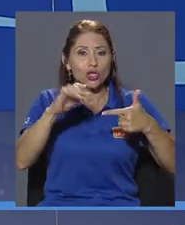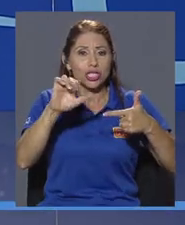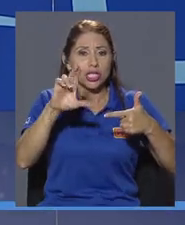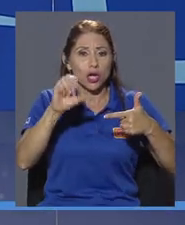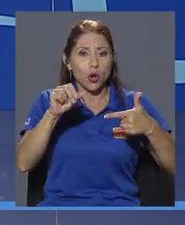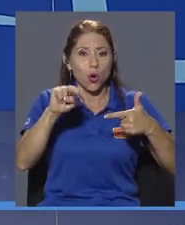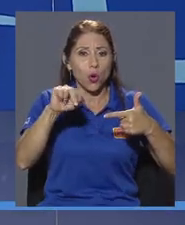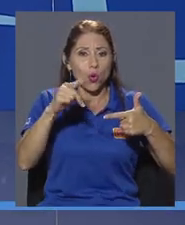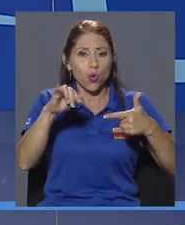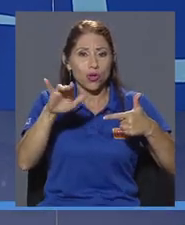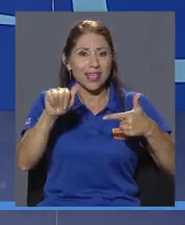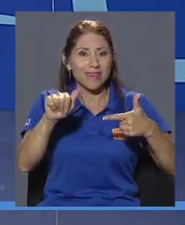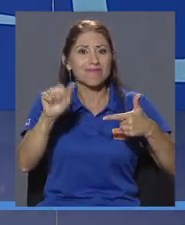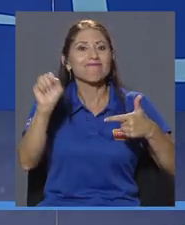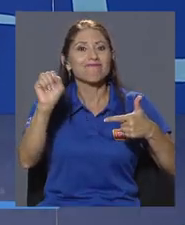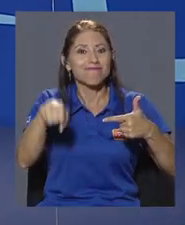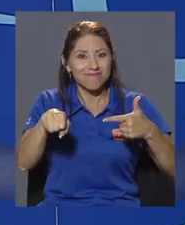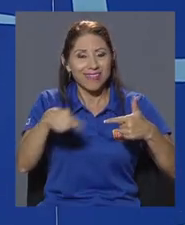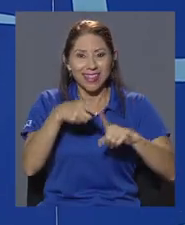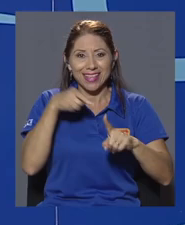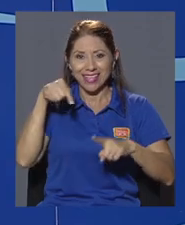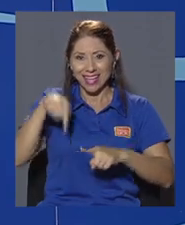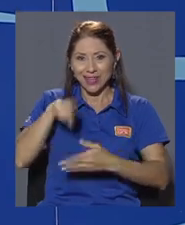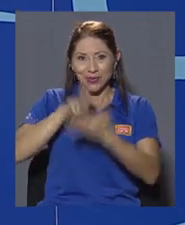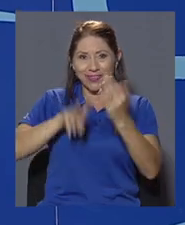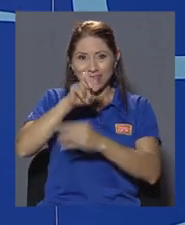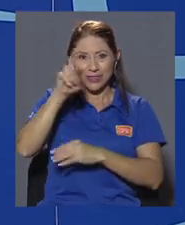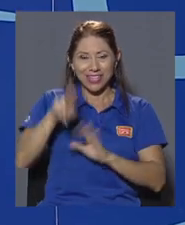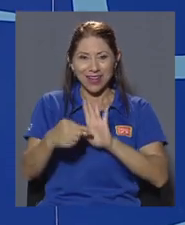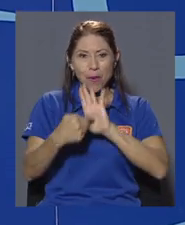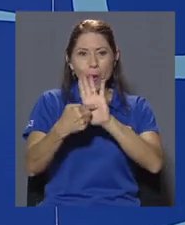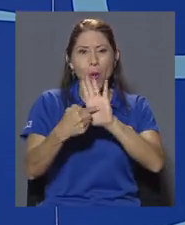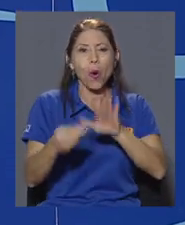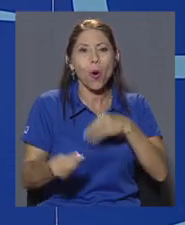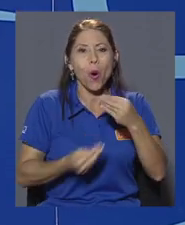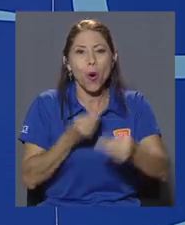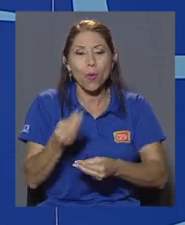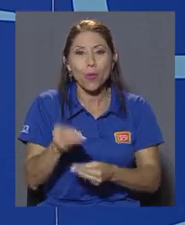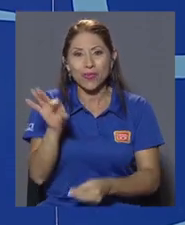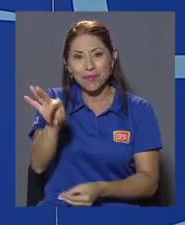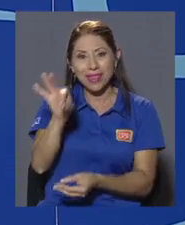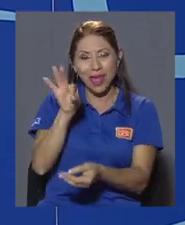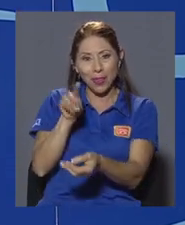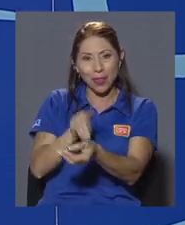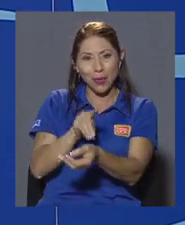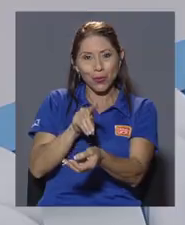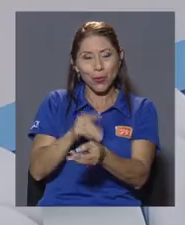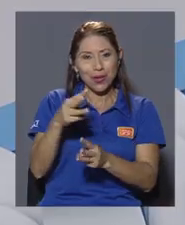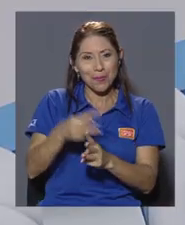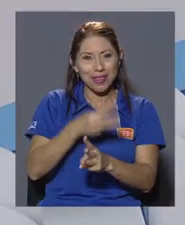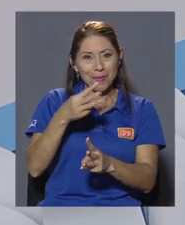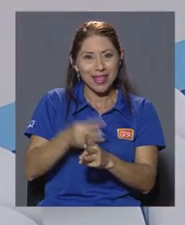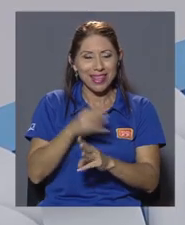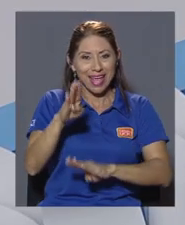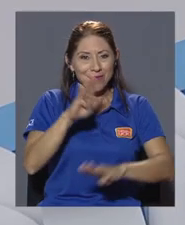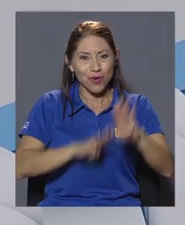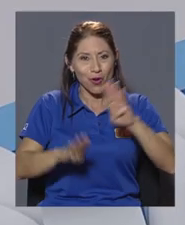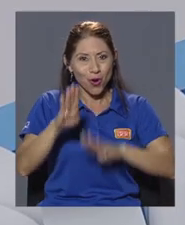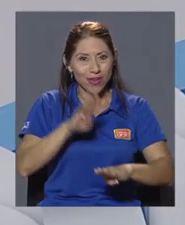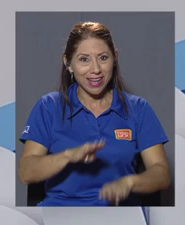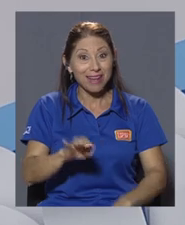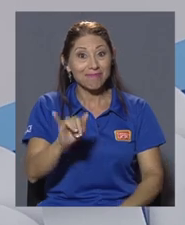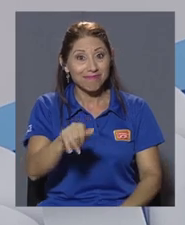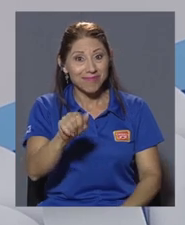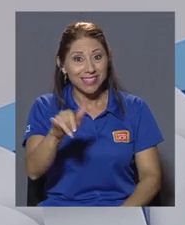imagínense que sí y desde aquí desde la universidad de costa rica le vamos a mostrar como para esto he invitado al doctor en matemática biológica